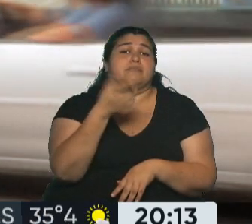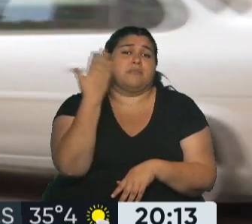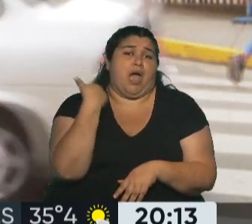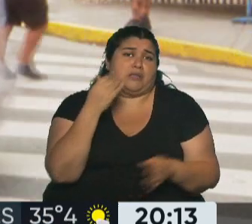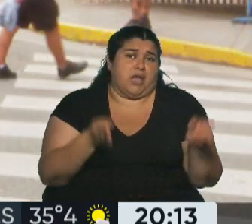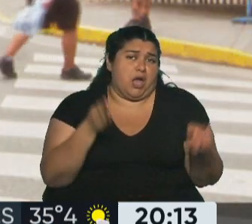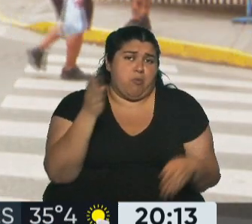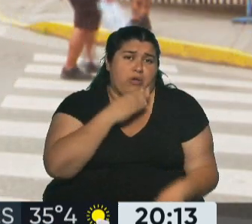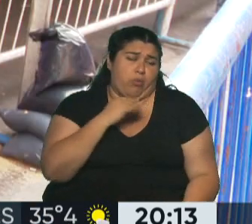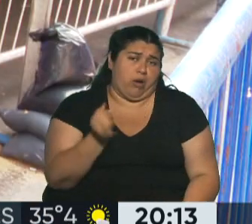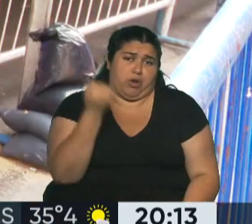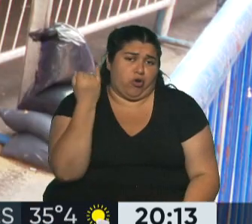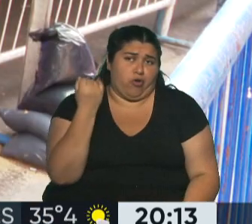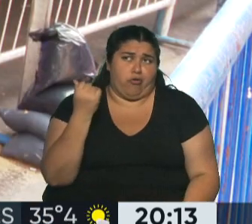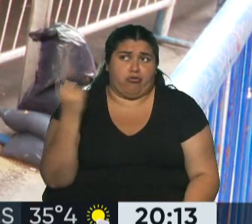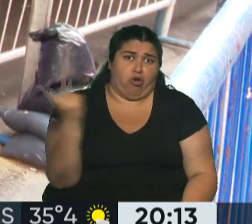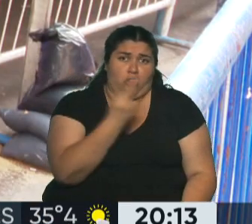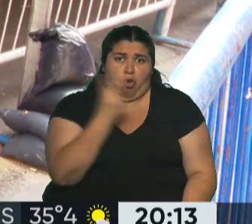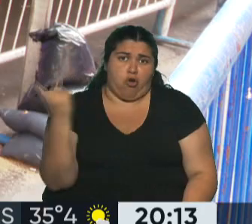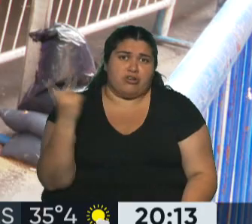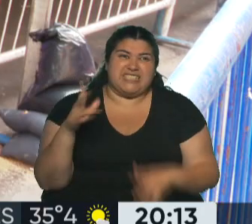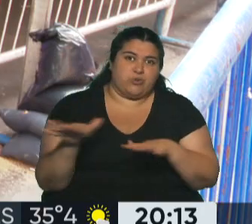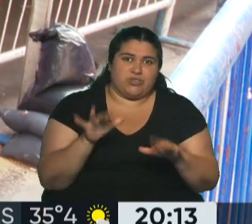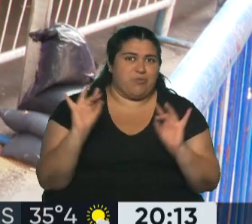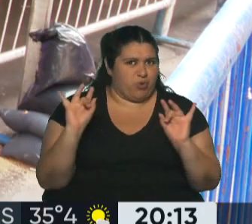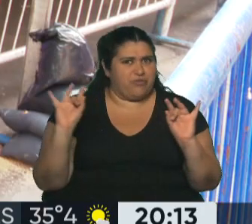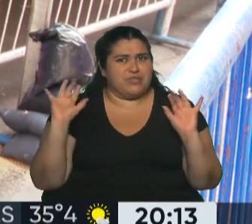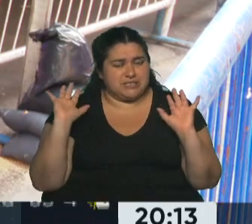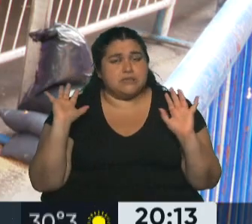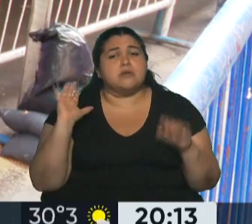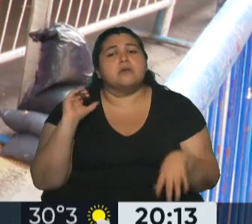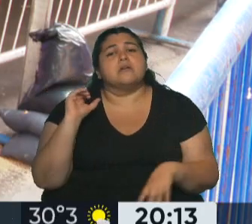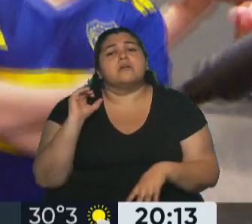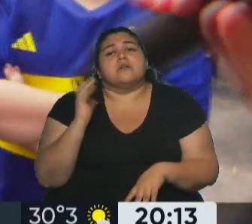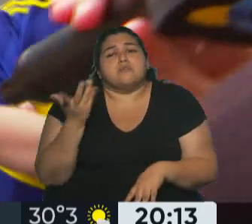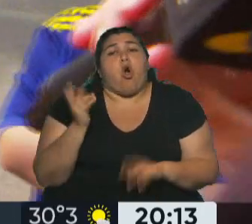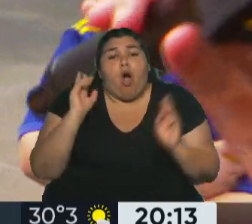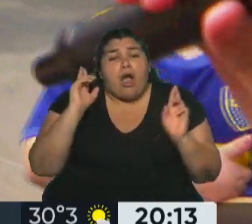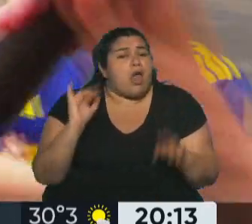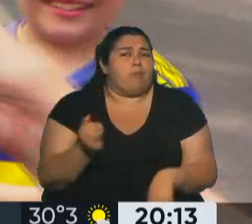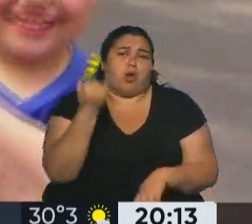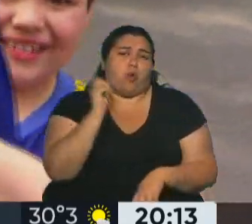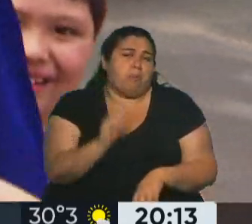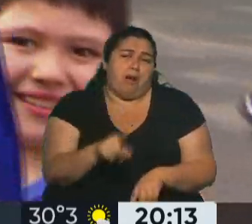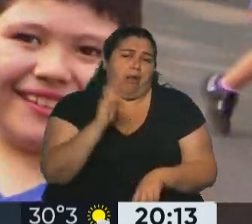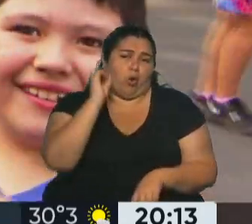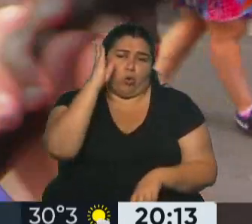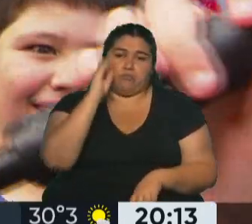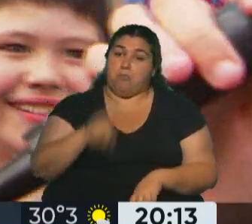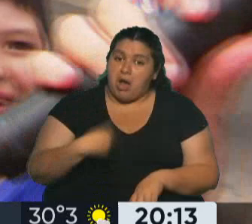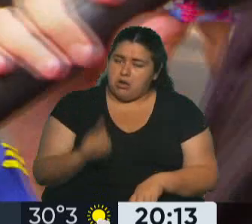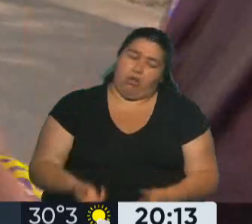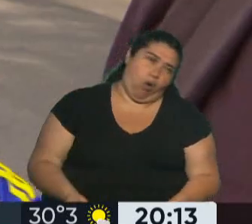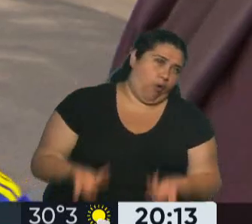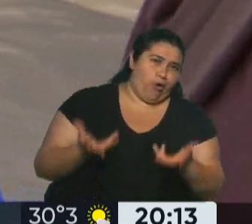época de boca sea un duelo bastante complicado para el hincha Pero esperemos que salga lo mejor para el club votamos mañana cómo